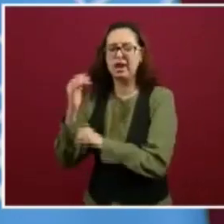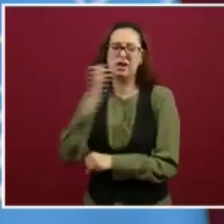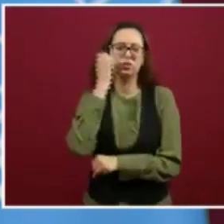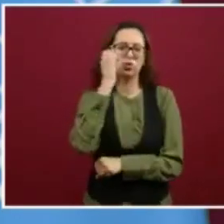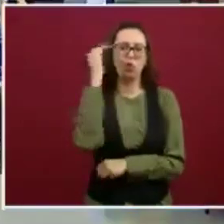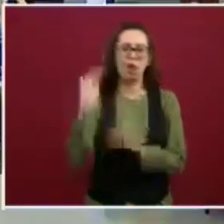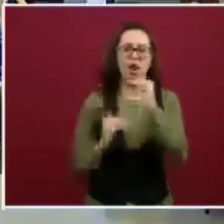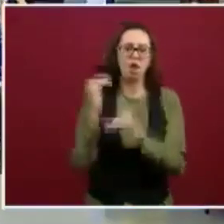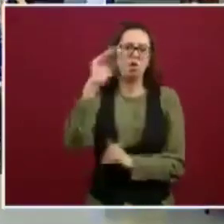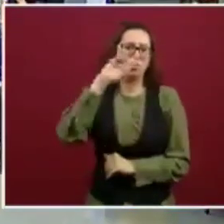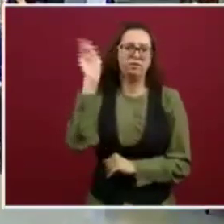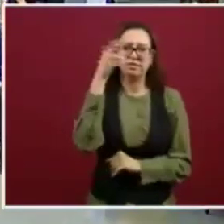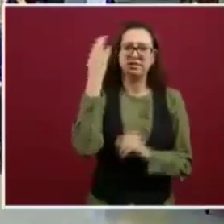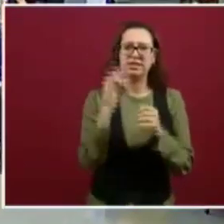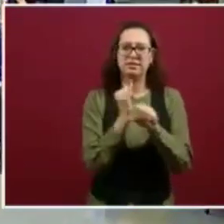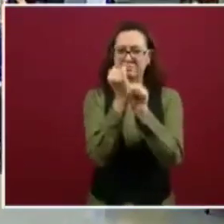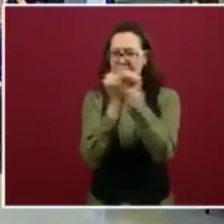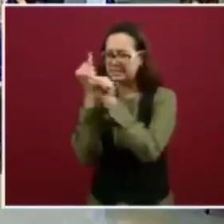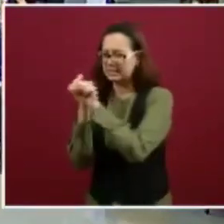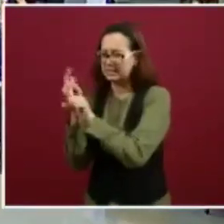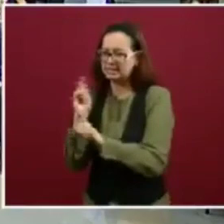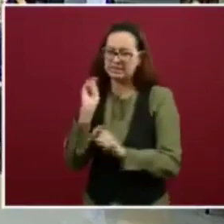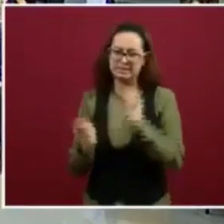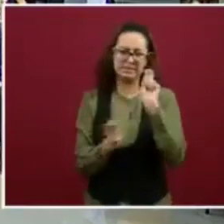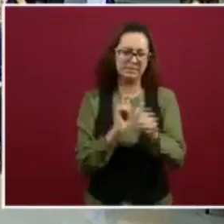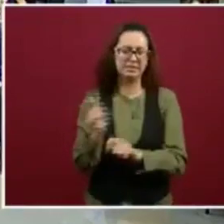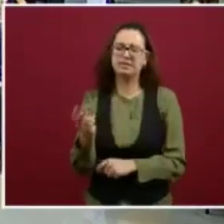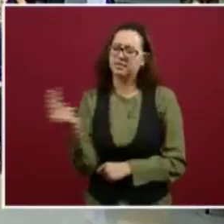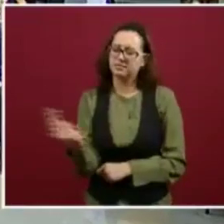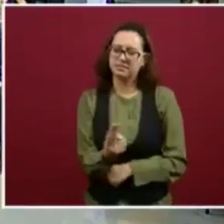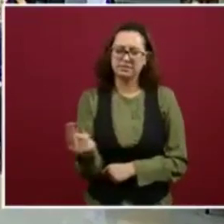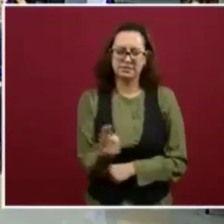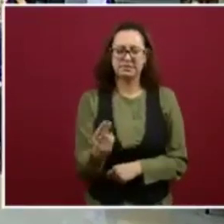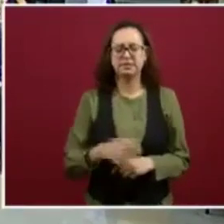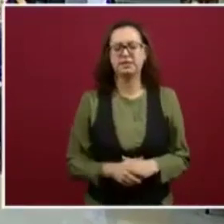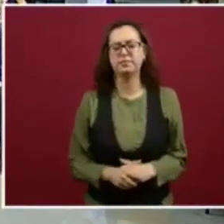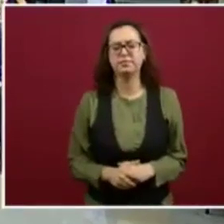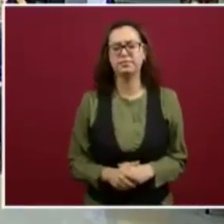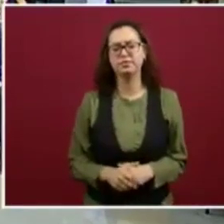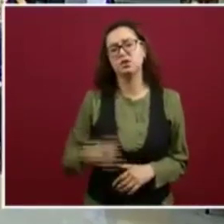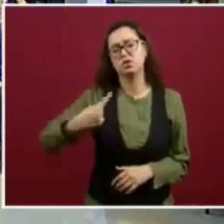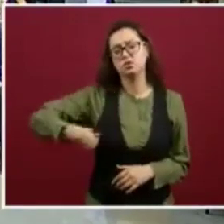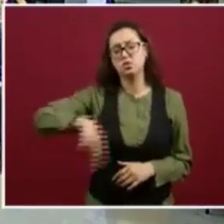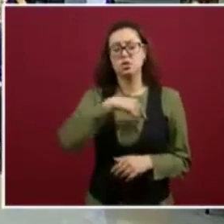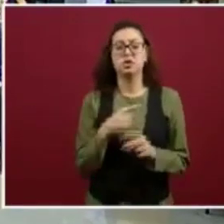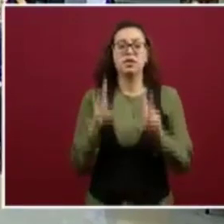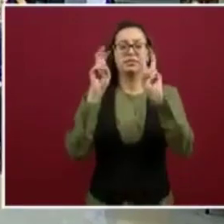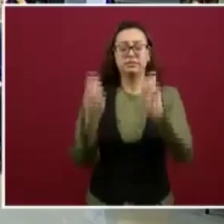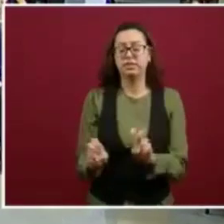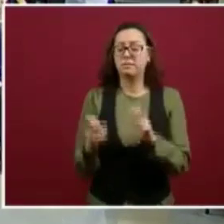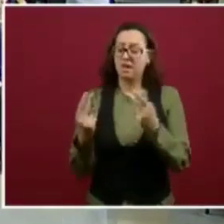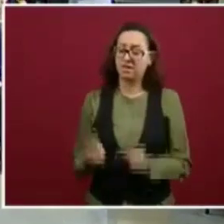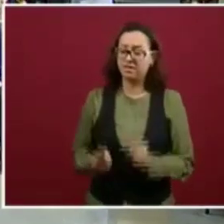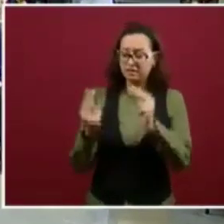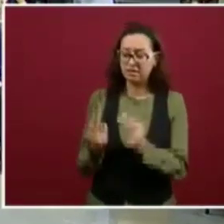académicas y universidades. Entonces, la integración comercial, nosotros proponemos 5 medidas muy sencillas, que es transmisión